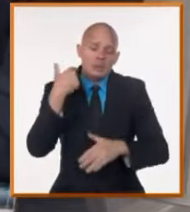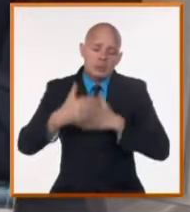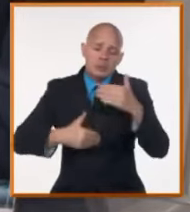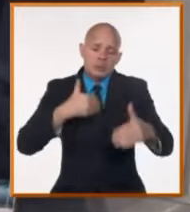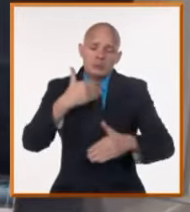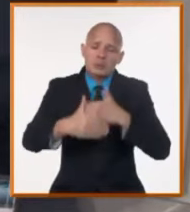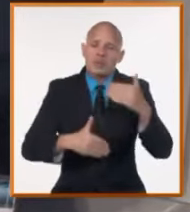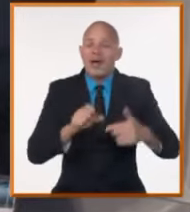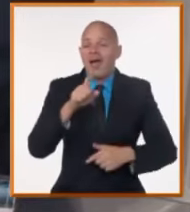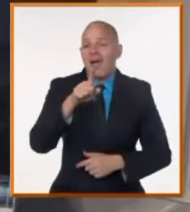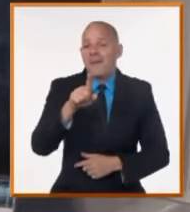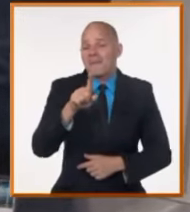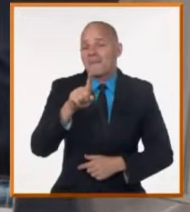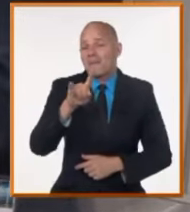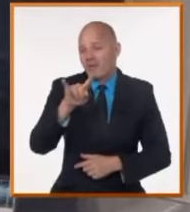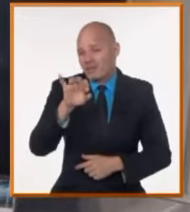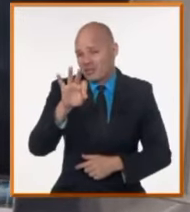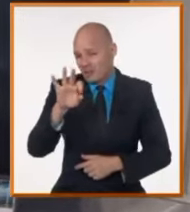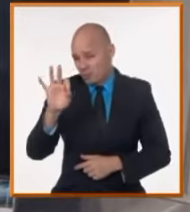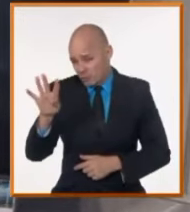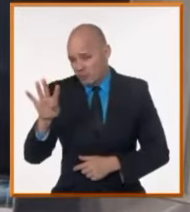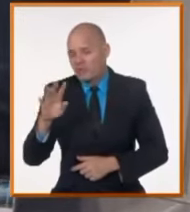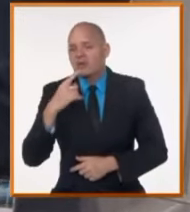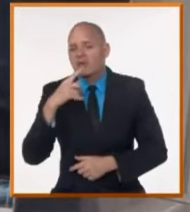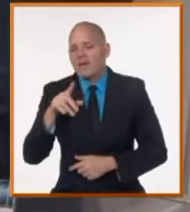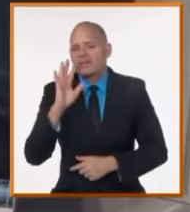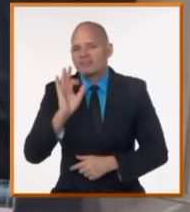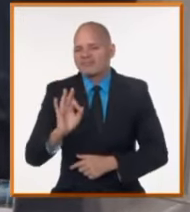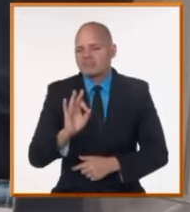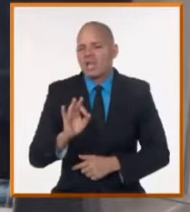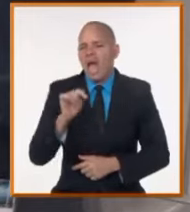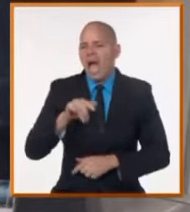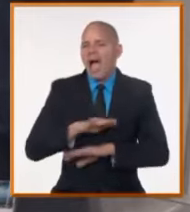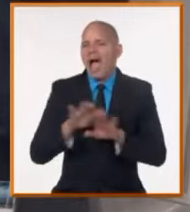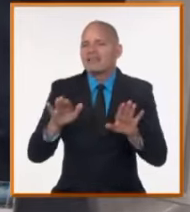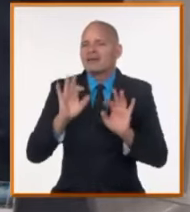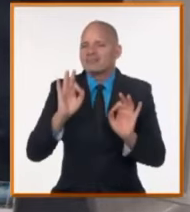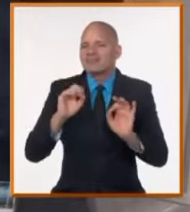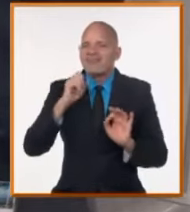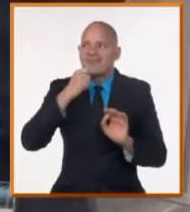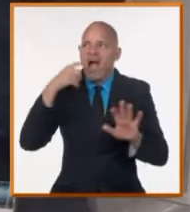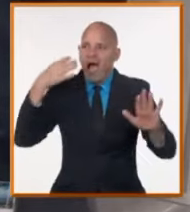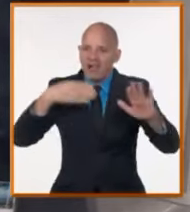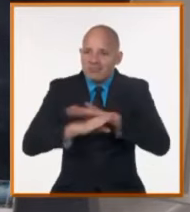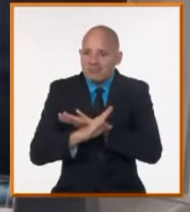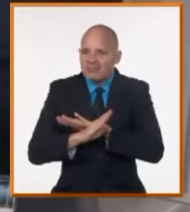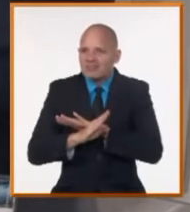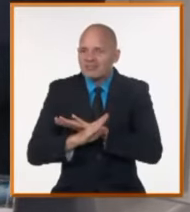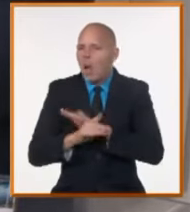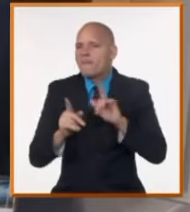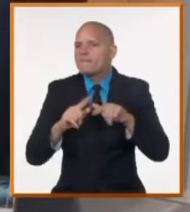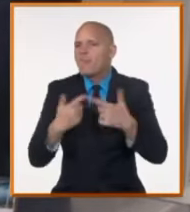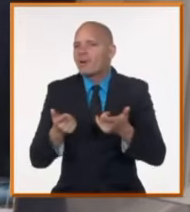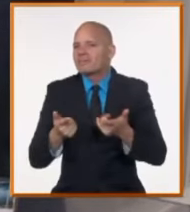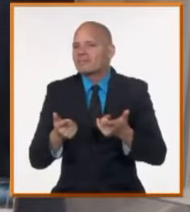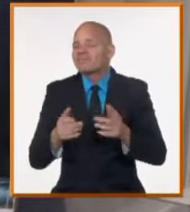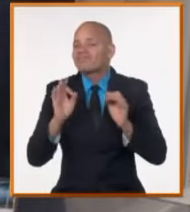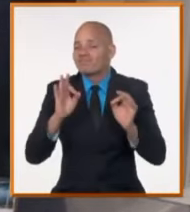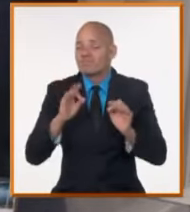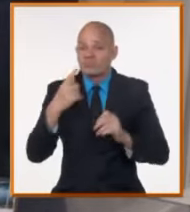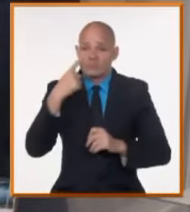en la isla, es la coronación o digamos el momento supremo de éxito de la doctrina Moore, pero sin embargo después